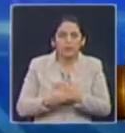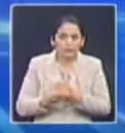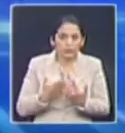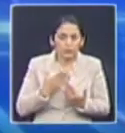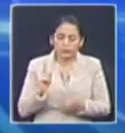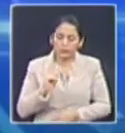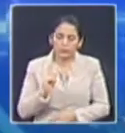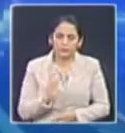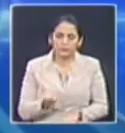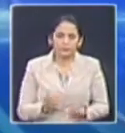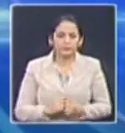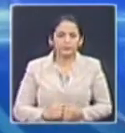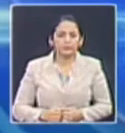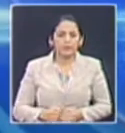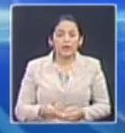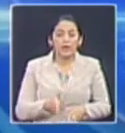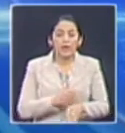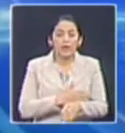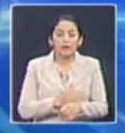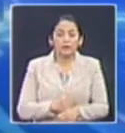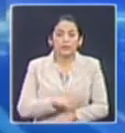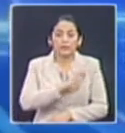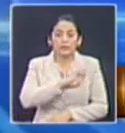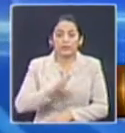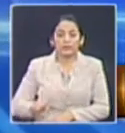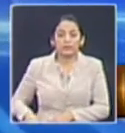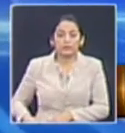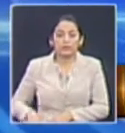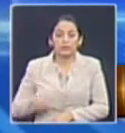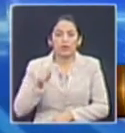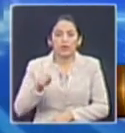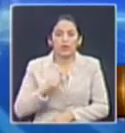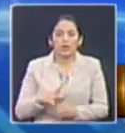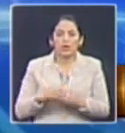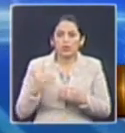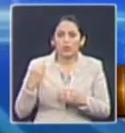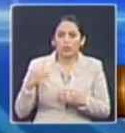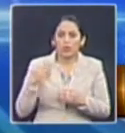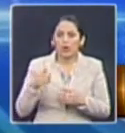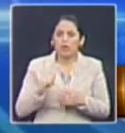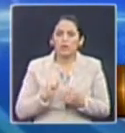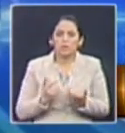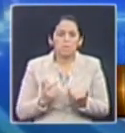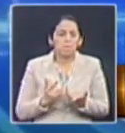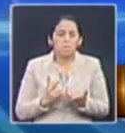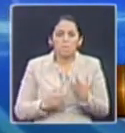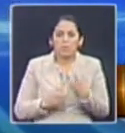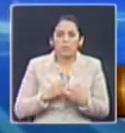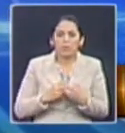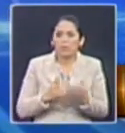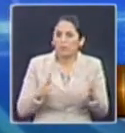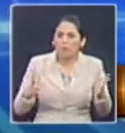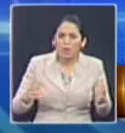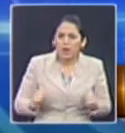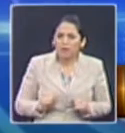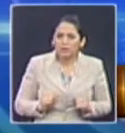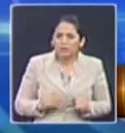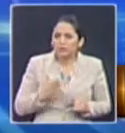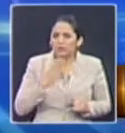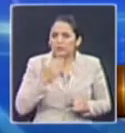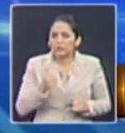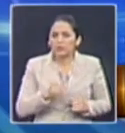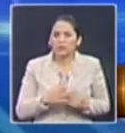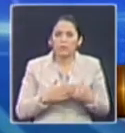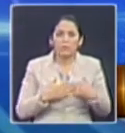entender, economista, cómo en El Salvador, donde se usa dólar, no pasa nada de esto, solamente en el Ecuador. Pues no quiero poner el ejemplo de Panamá, porque en Panamá me van a decir